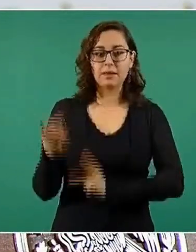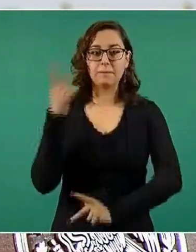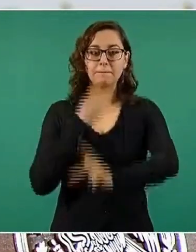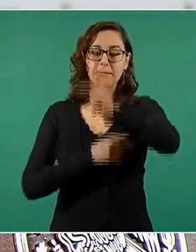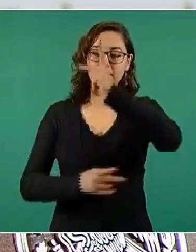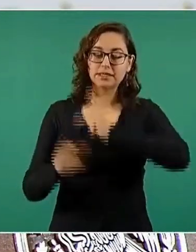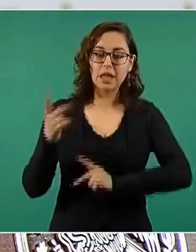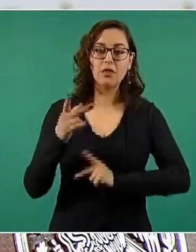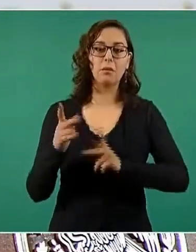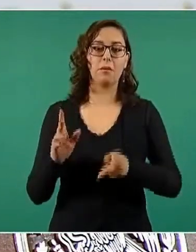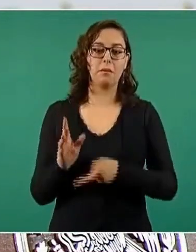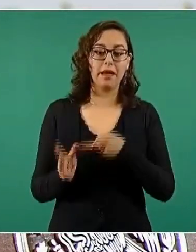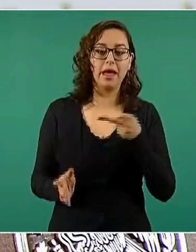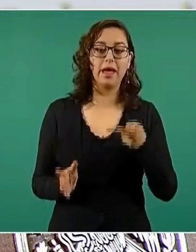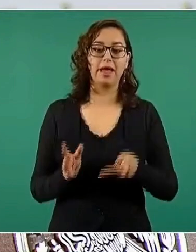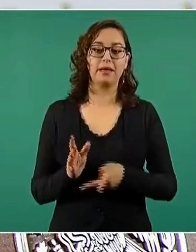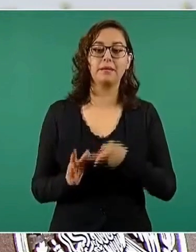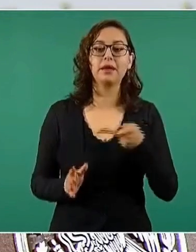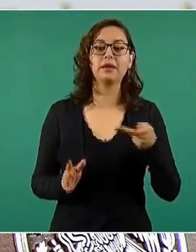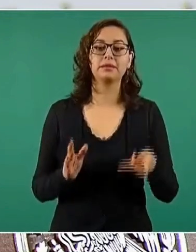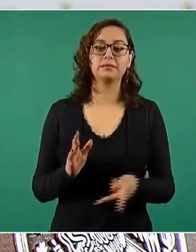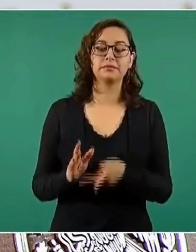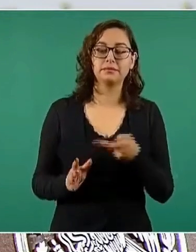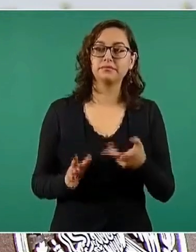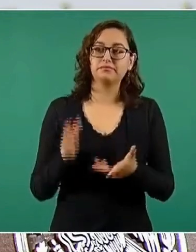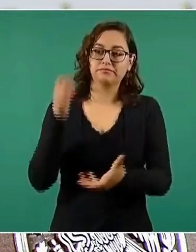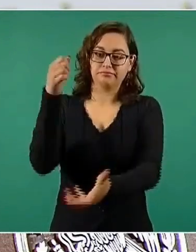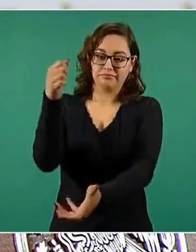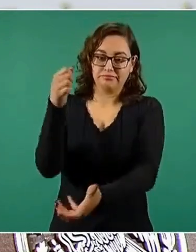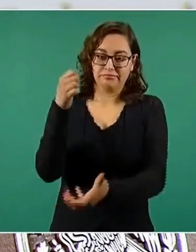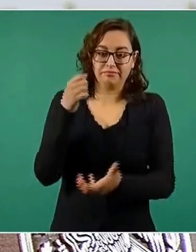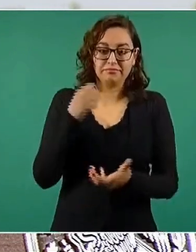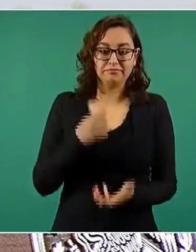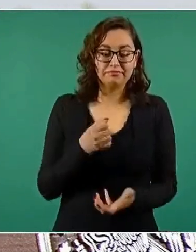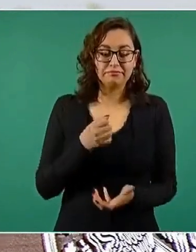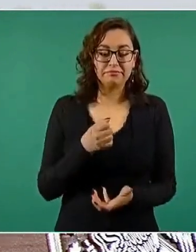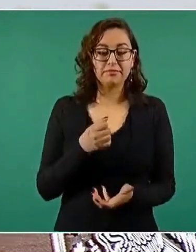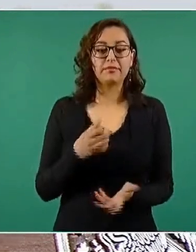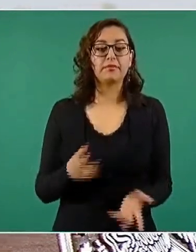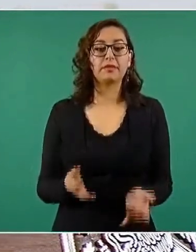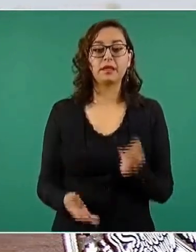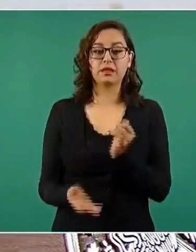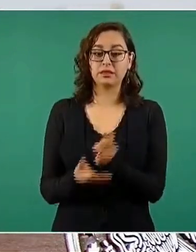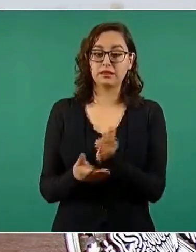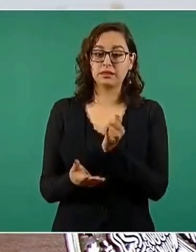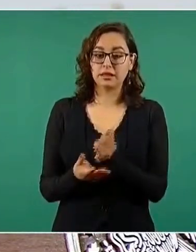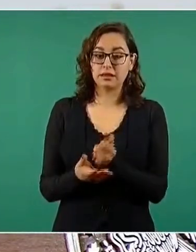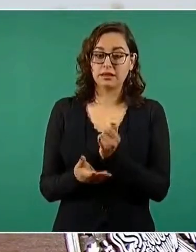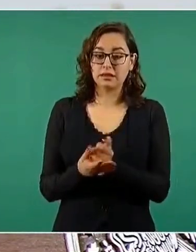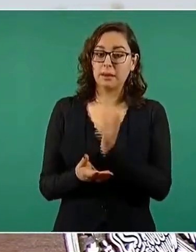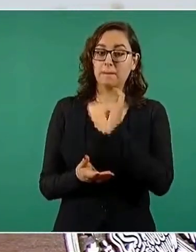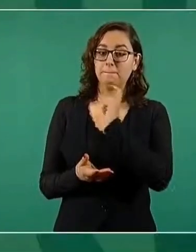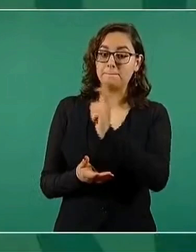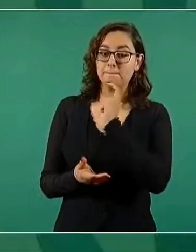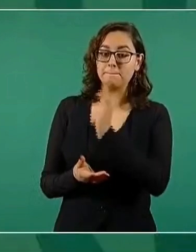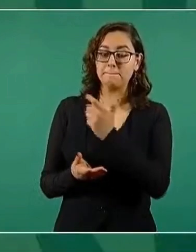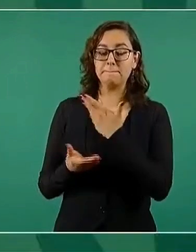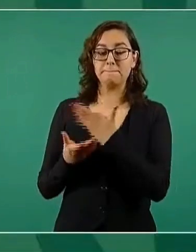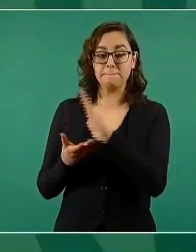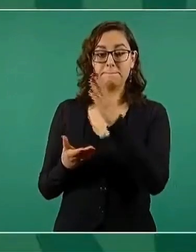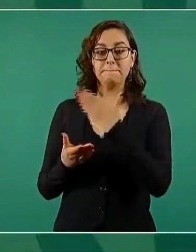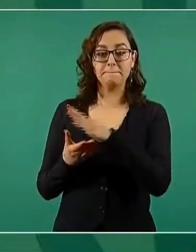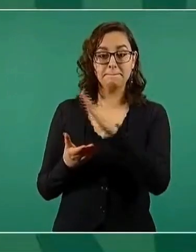tener recursos, pero además del pago de intereses se tenía que entregar una